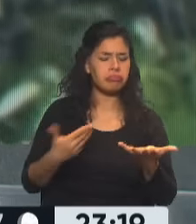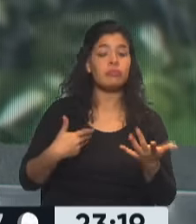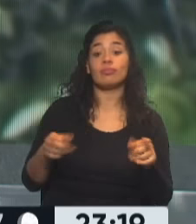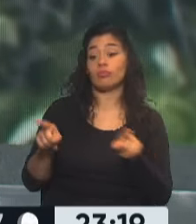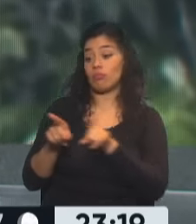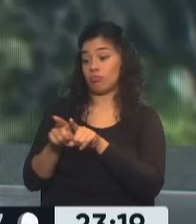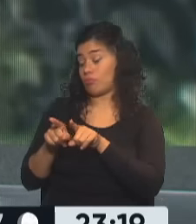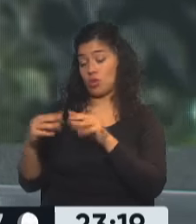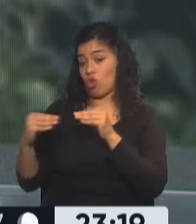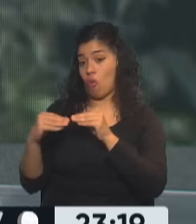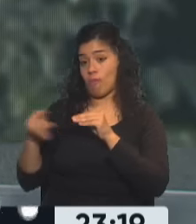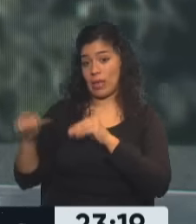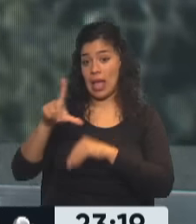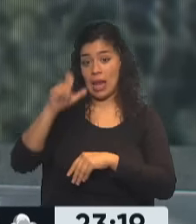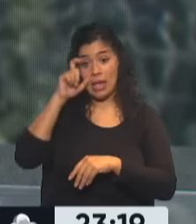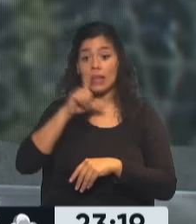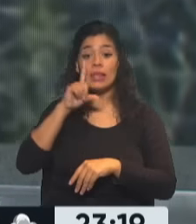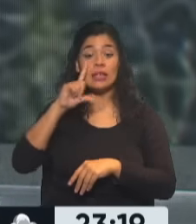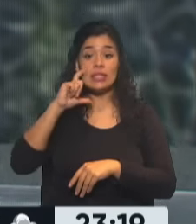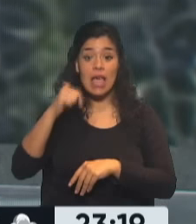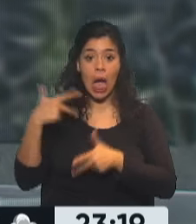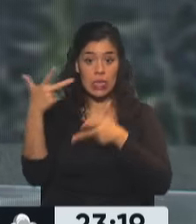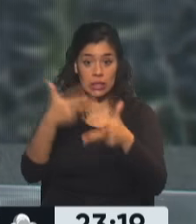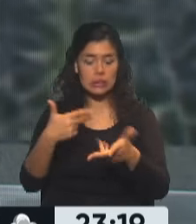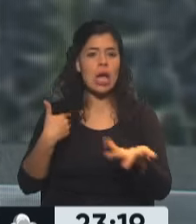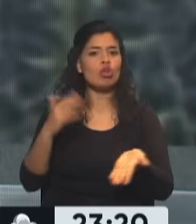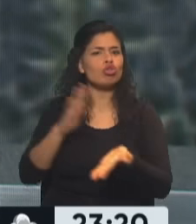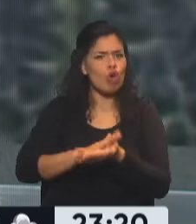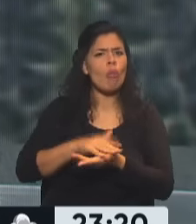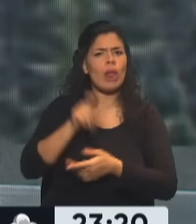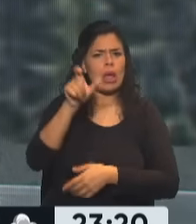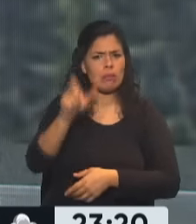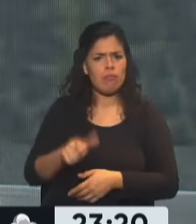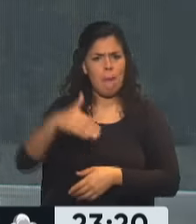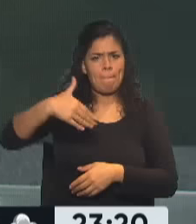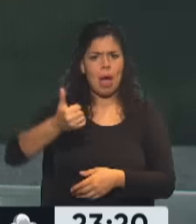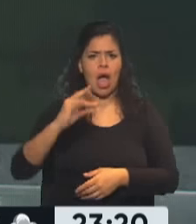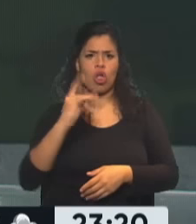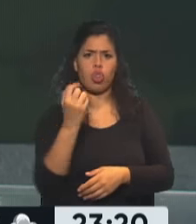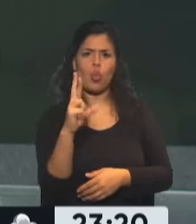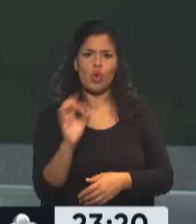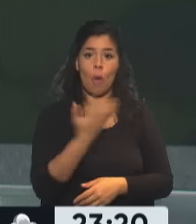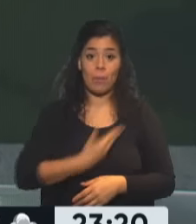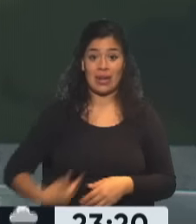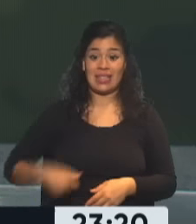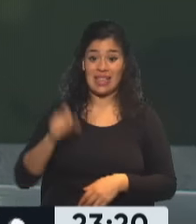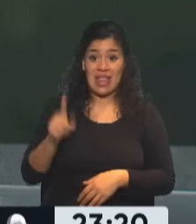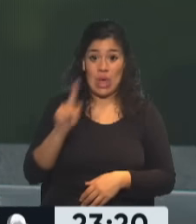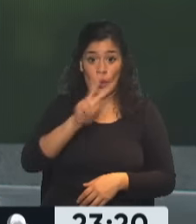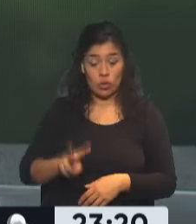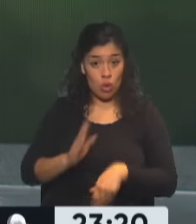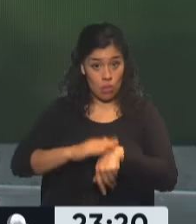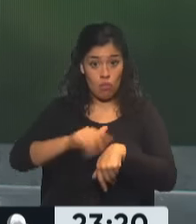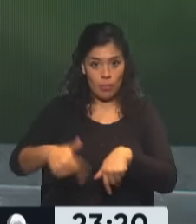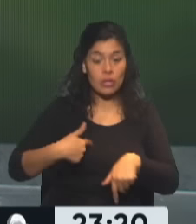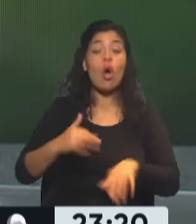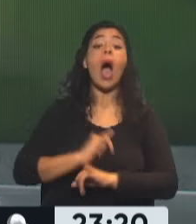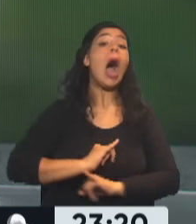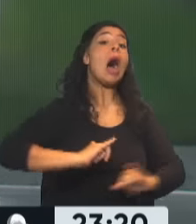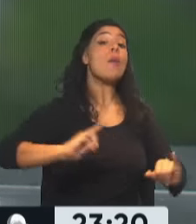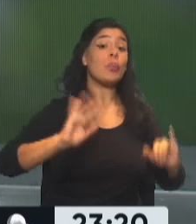Leticia, declaraciones de Nicolás Maduro, el presidente de Venezuela, que advirtió sobre un baño de sangre si este